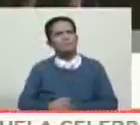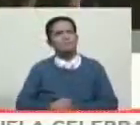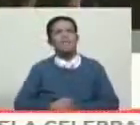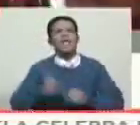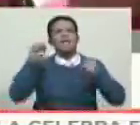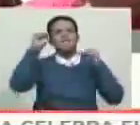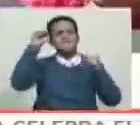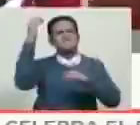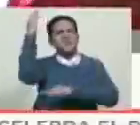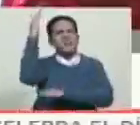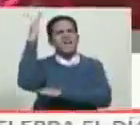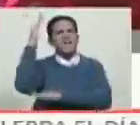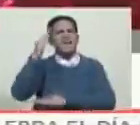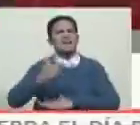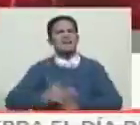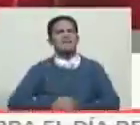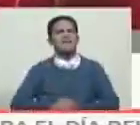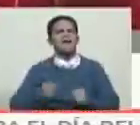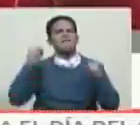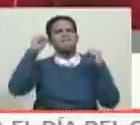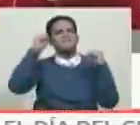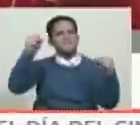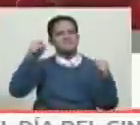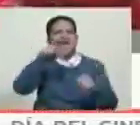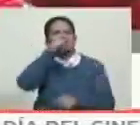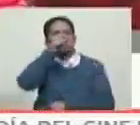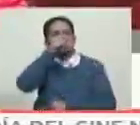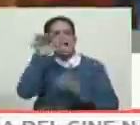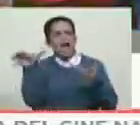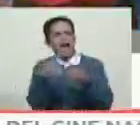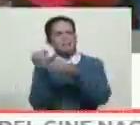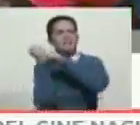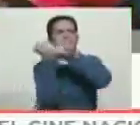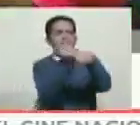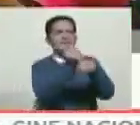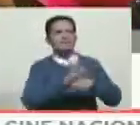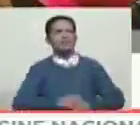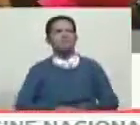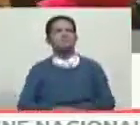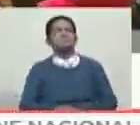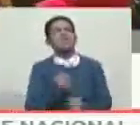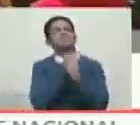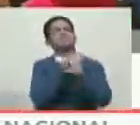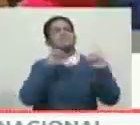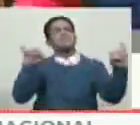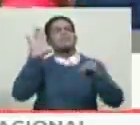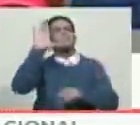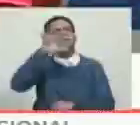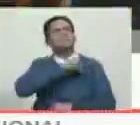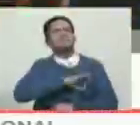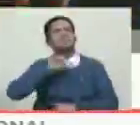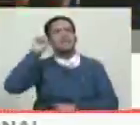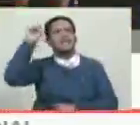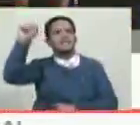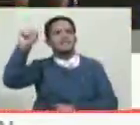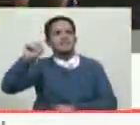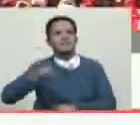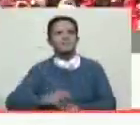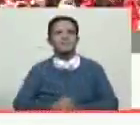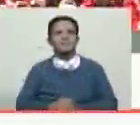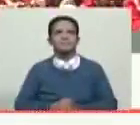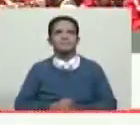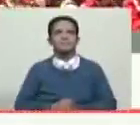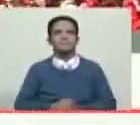viva Lara! ¡Que vivan los cardenales de Lara! ¡Independencia y patria socialista! ¡Sí!